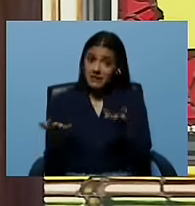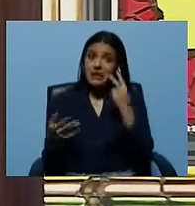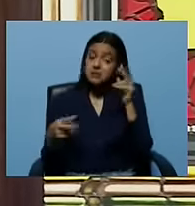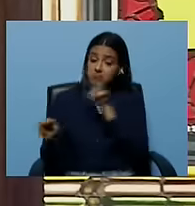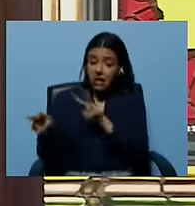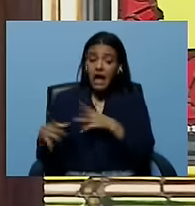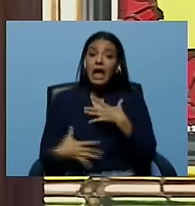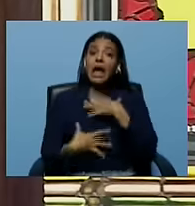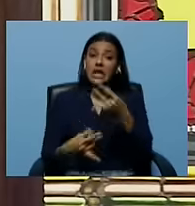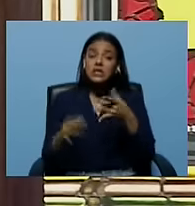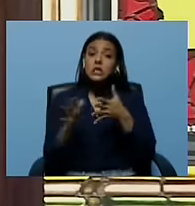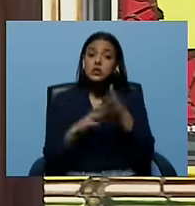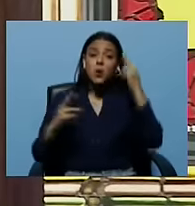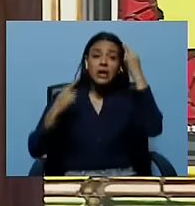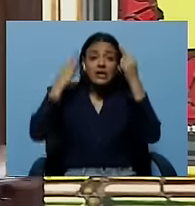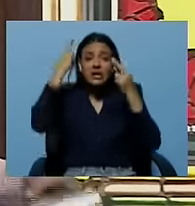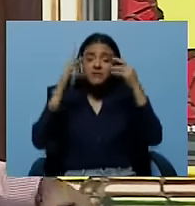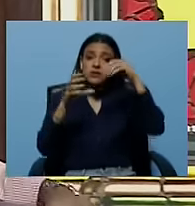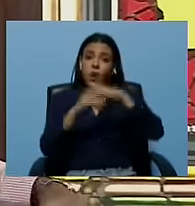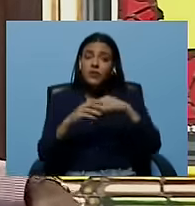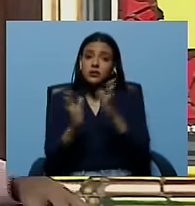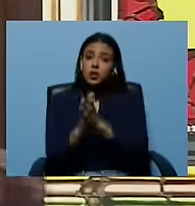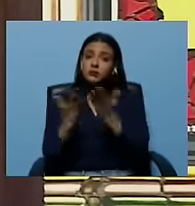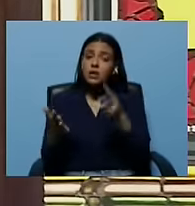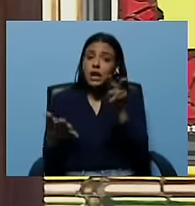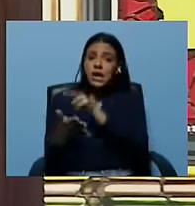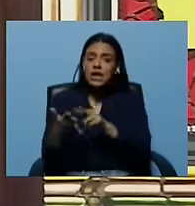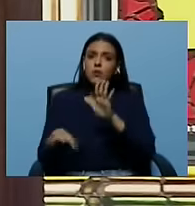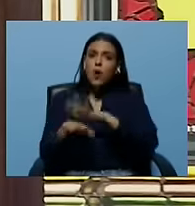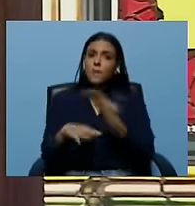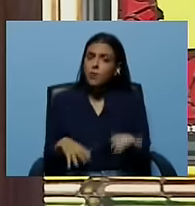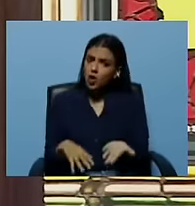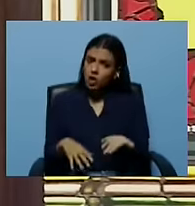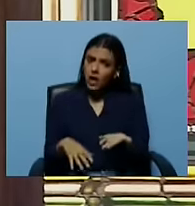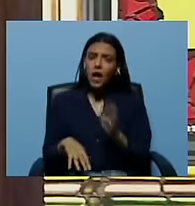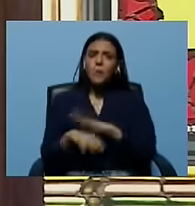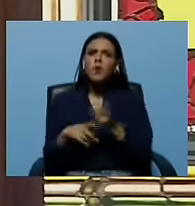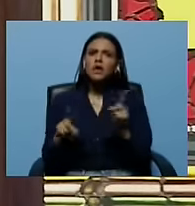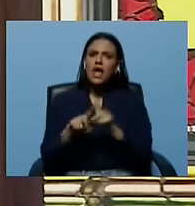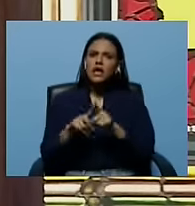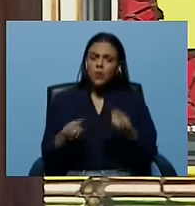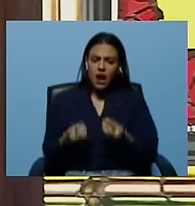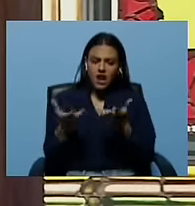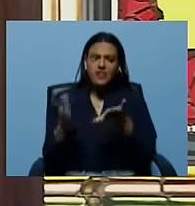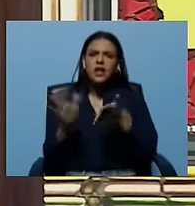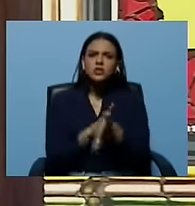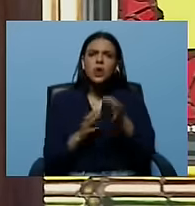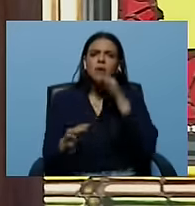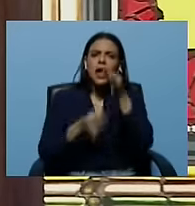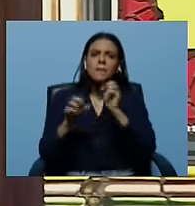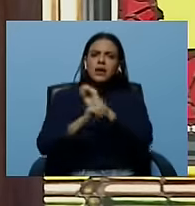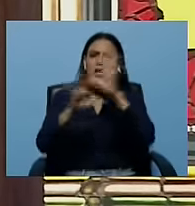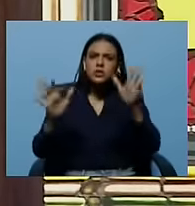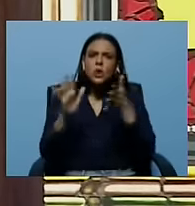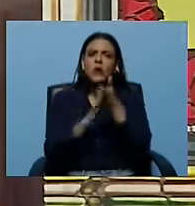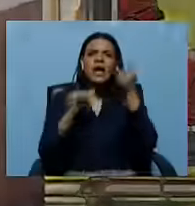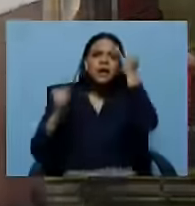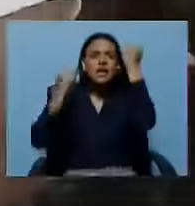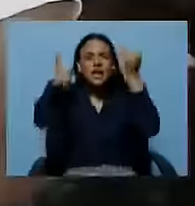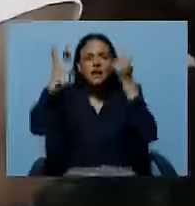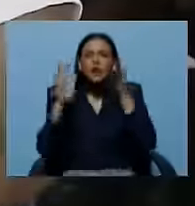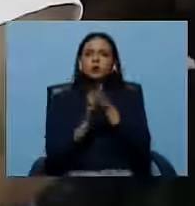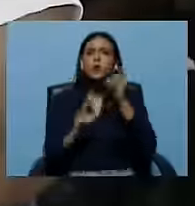Interesante la reflexión de este libro, porque nos trae mucho a las orientaciones, a la doctrina bolivariana, a la